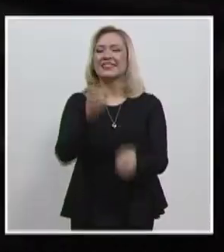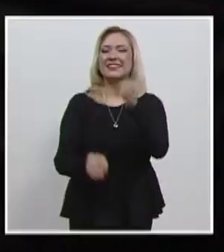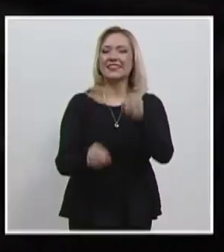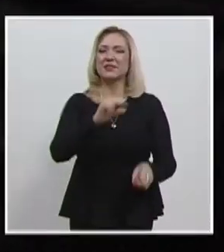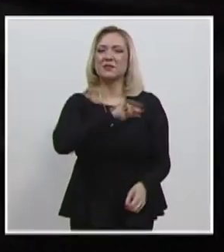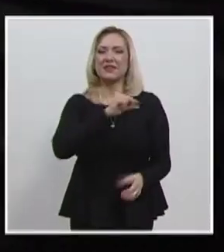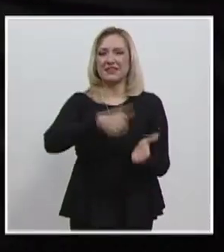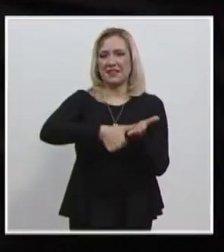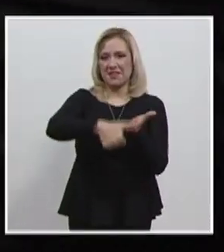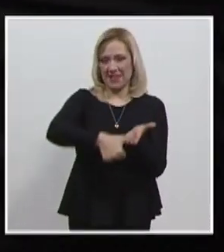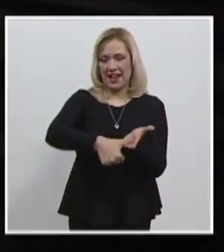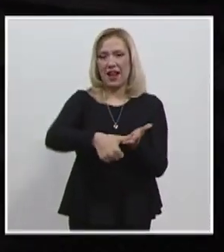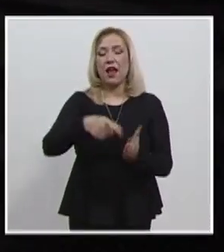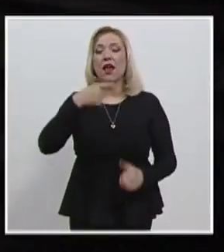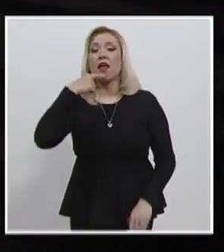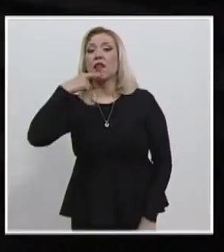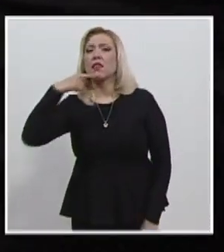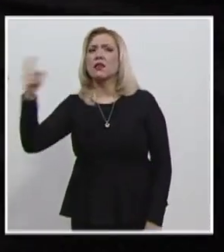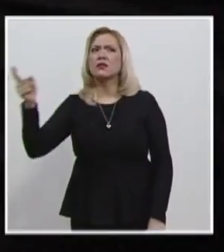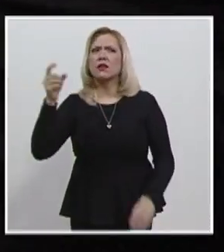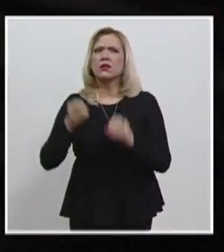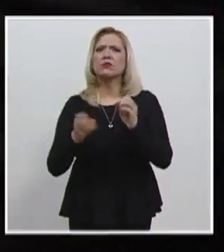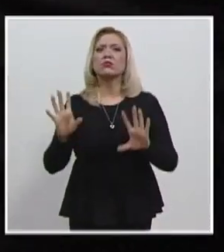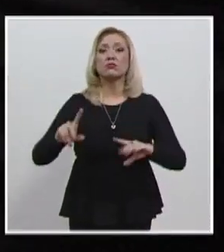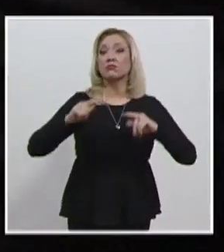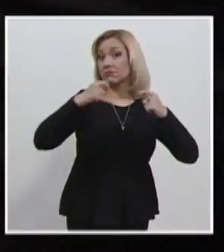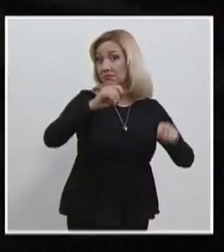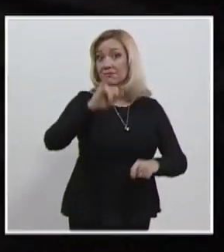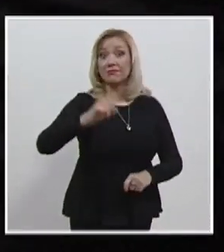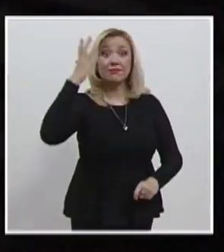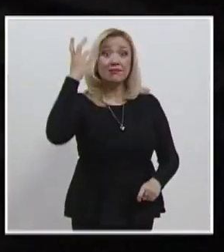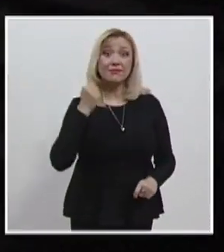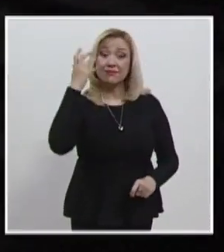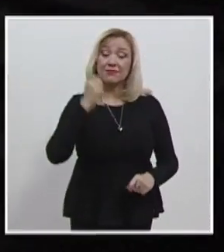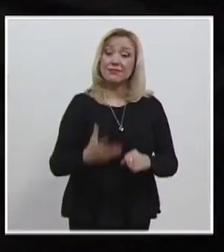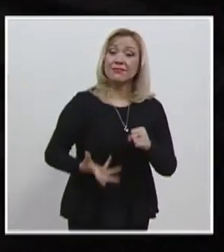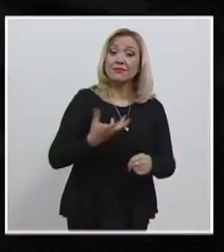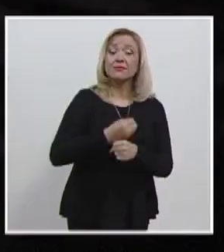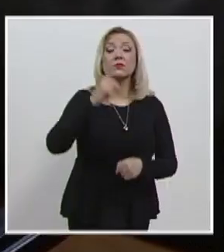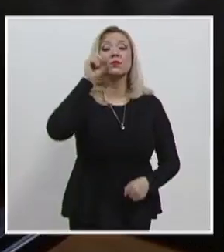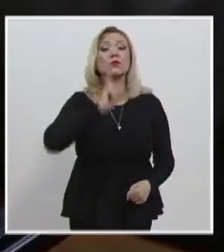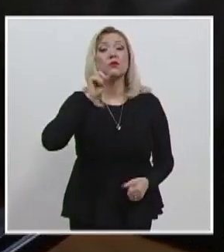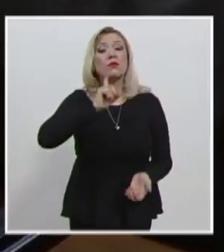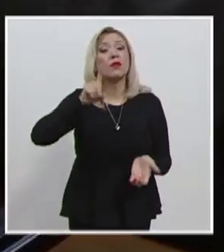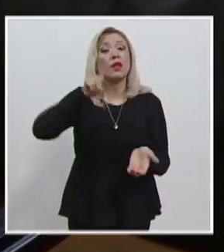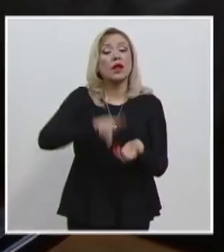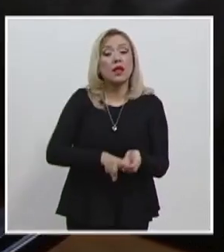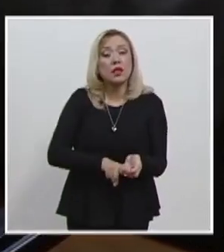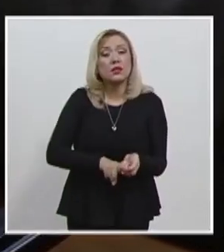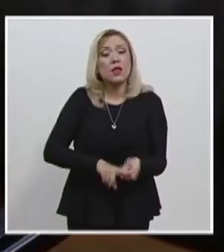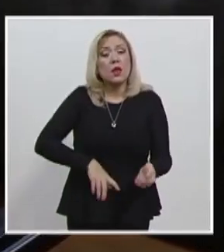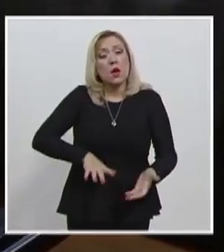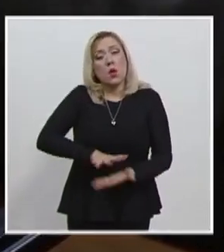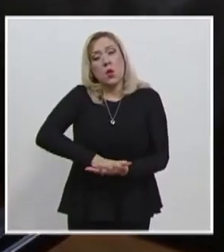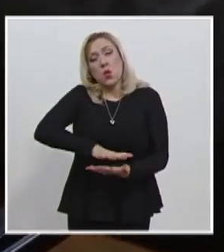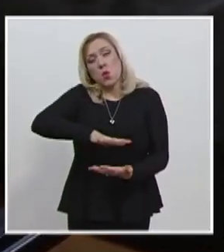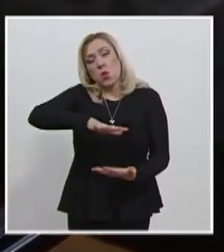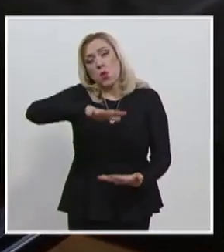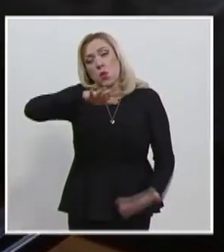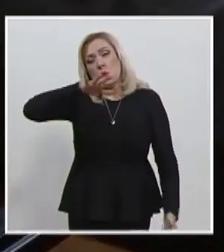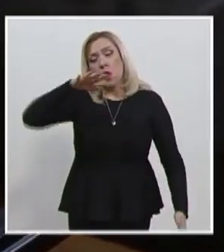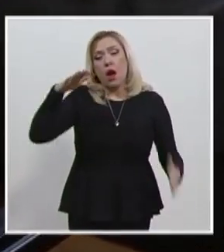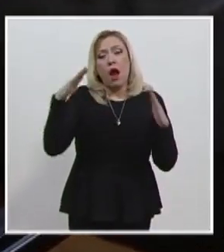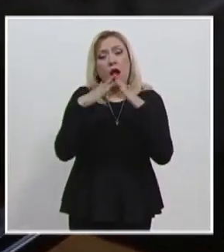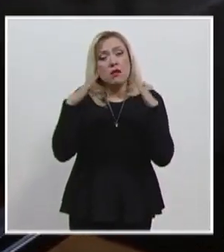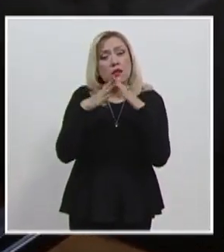siguiendo criterios de la corte concedió una pensión compensatoria a una mujer que se dedicó preponderantemente al trabajo